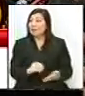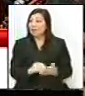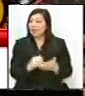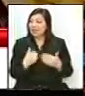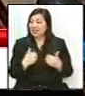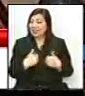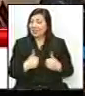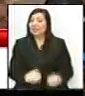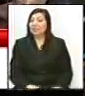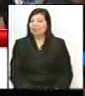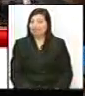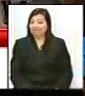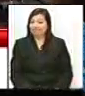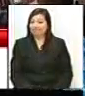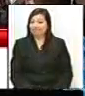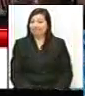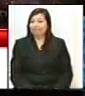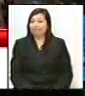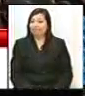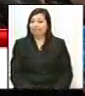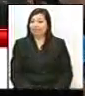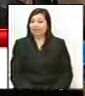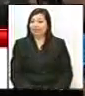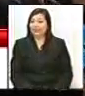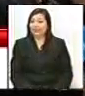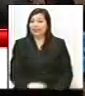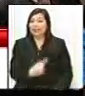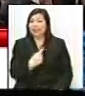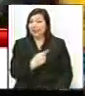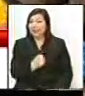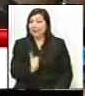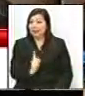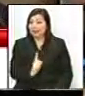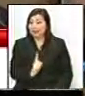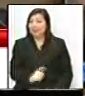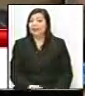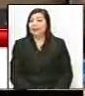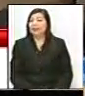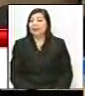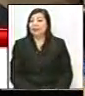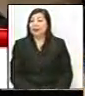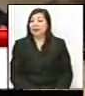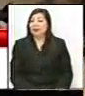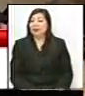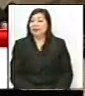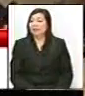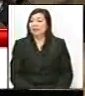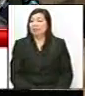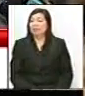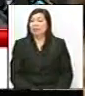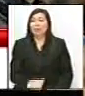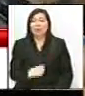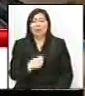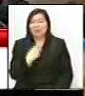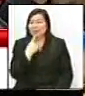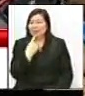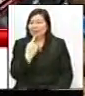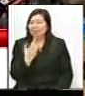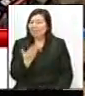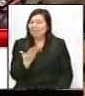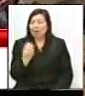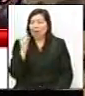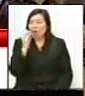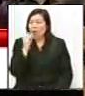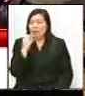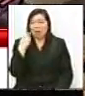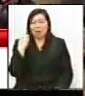objetiva, ¿no? ¿Ha hecho bien el presidente de la República en llamarle la atención al Congreso por ese tema? No, yo no voy a calificar las